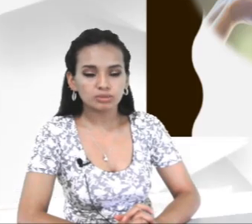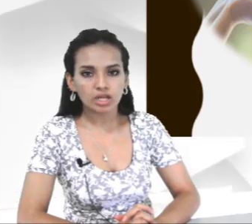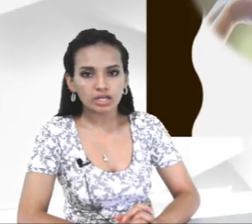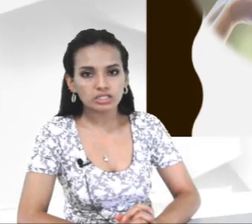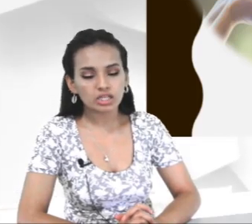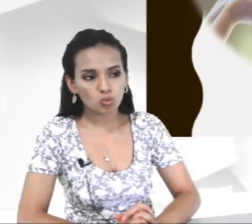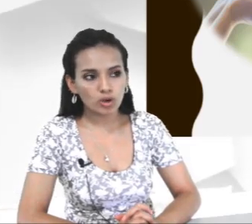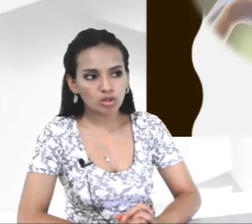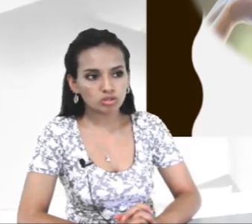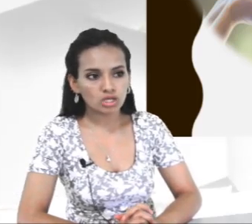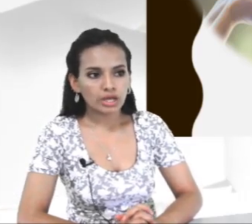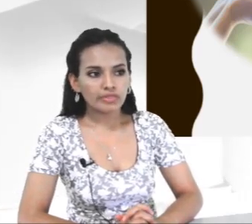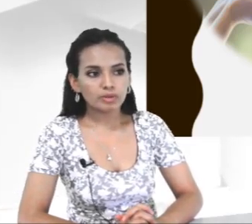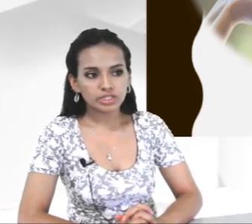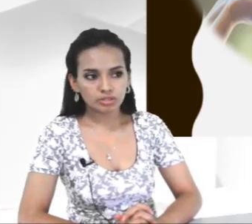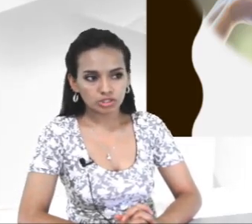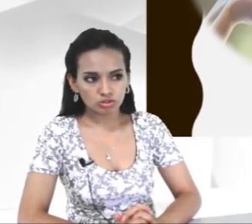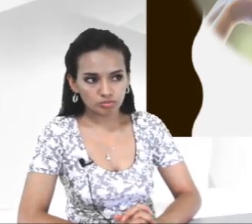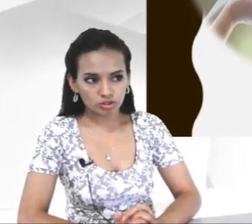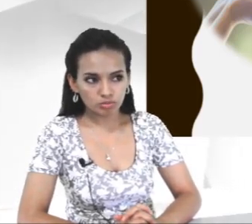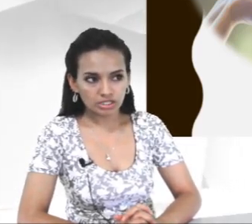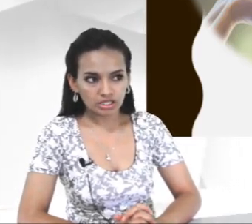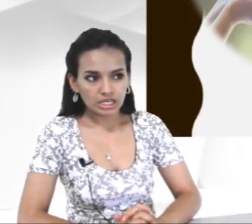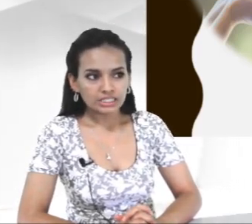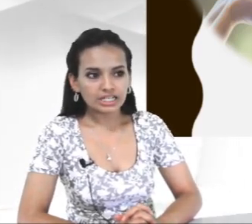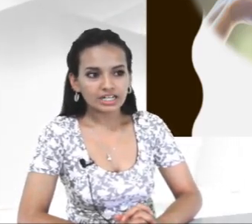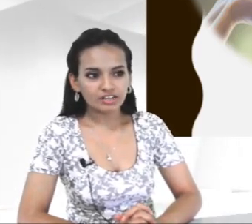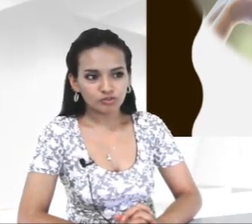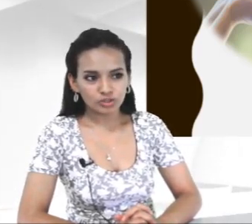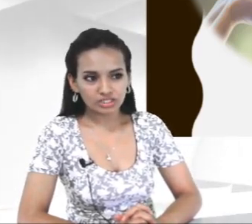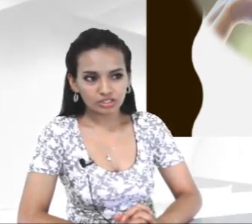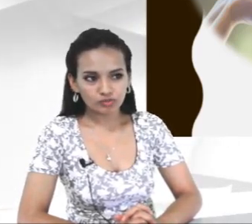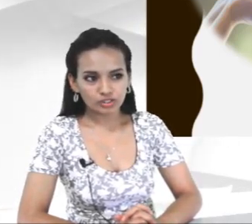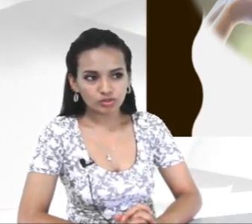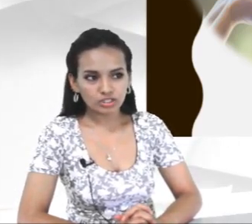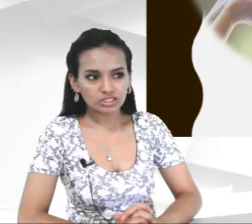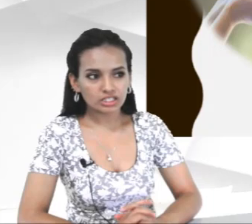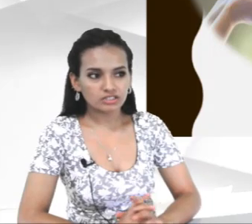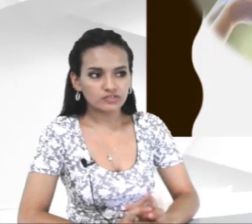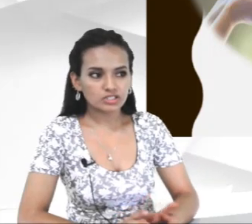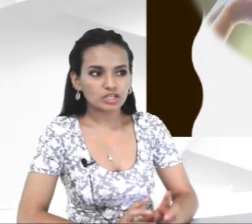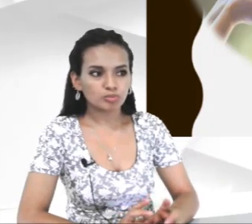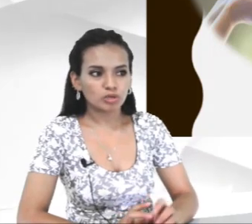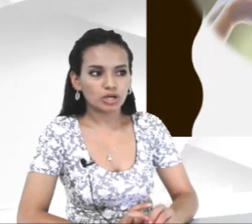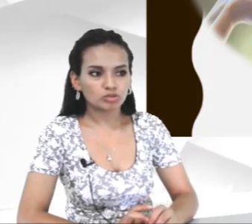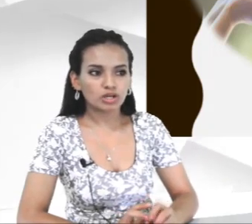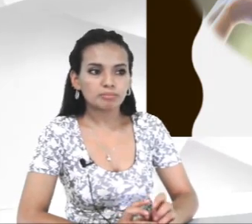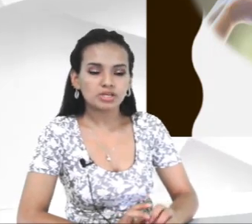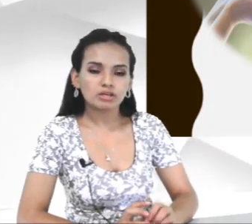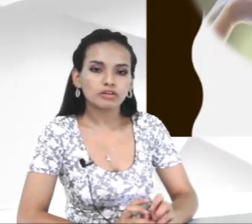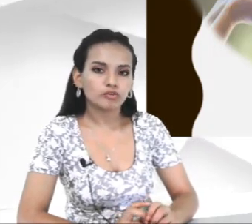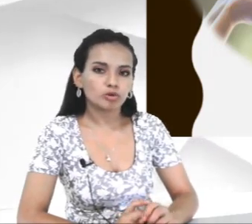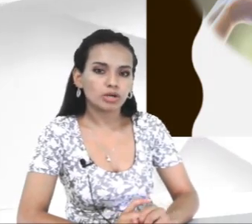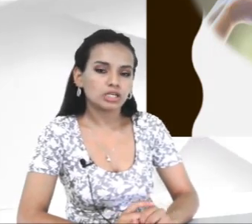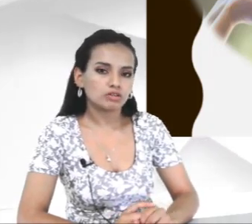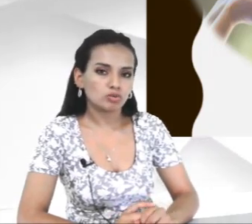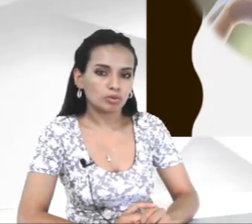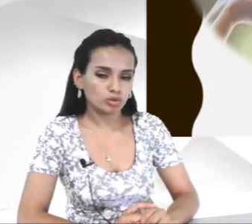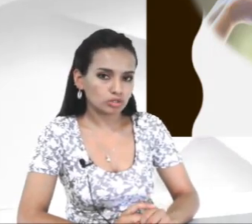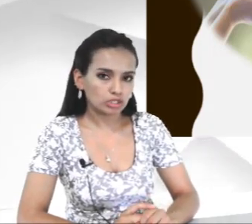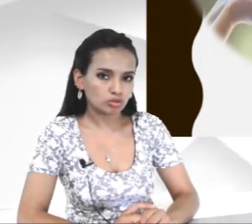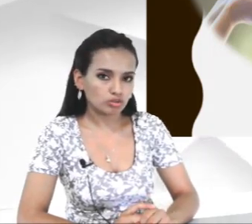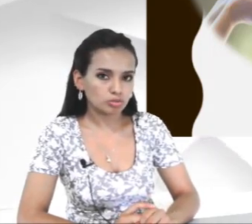y planes adecuados de preservación del medio ambiente ya que de incluir tantos factores es difícil que podamos actuar bien de forma